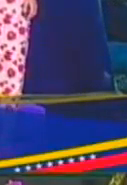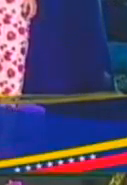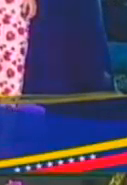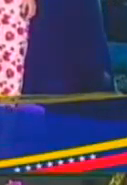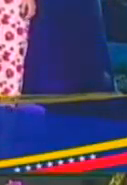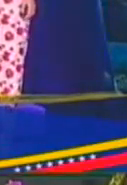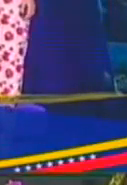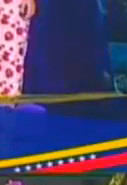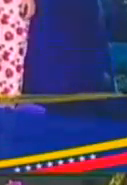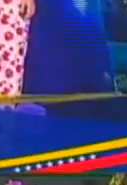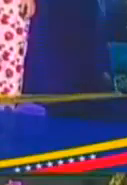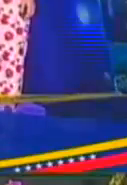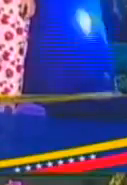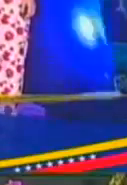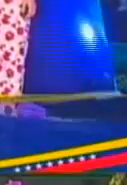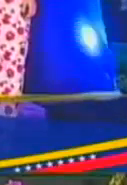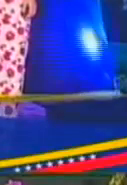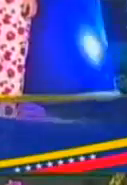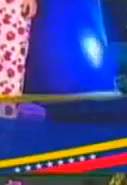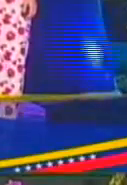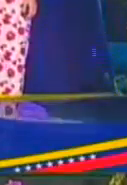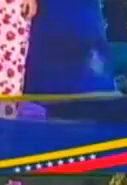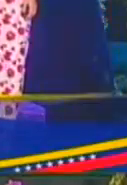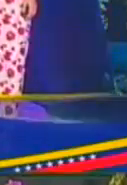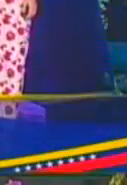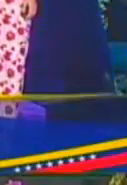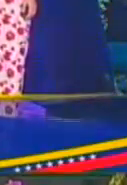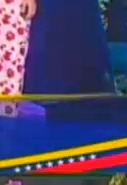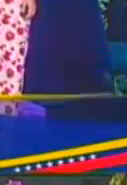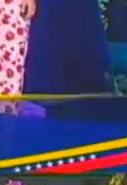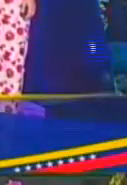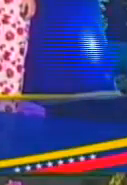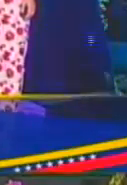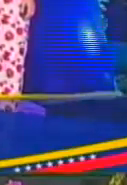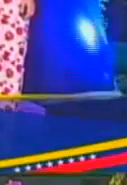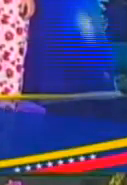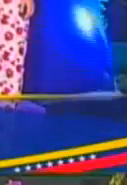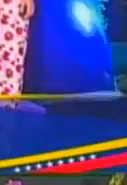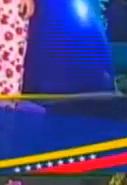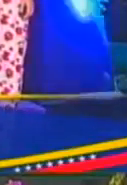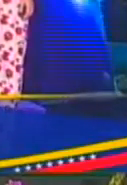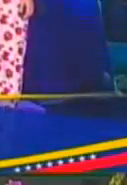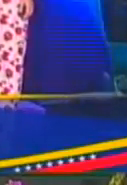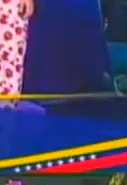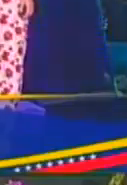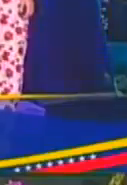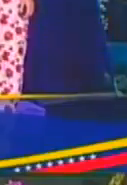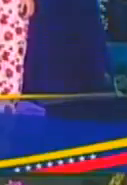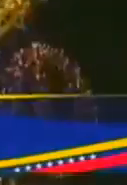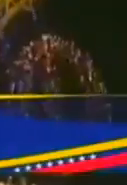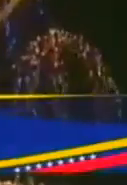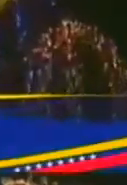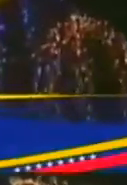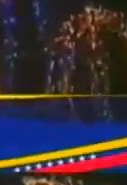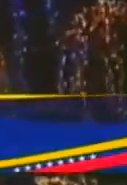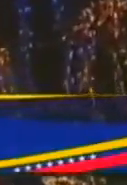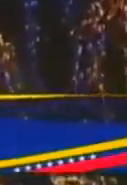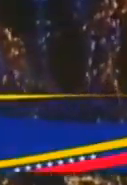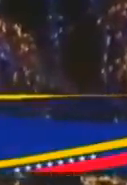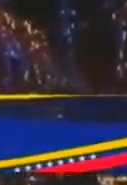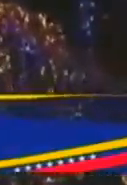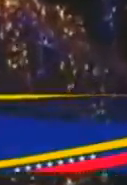virgen importante, con Santa Lucía, en el Empedrado, que su fecha es el 13 de diciembre. Así que desde ayer comienza